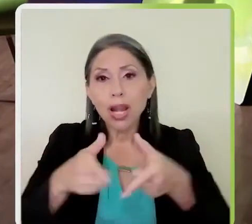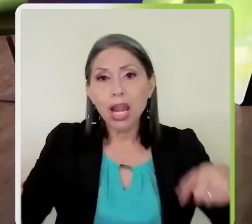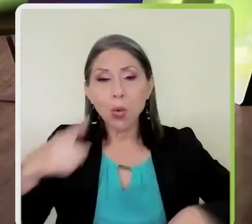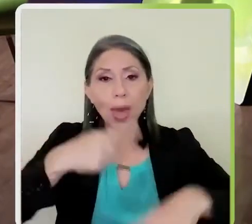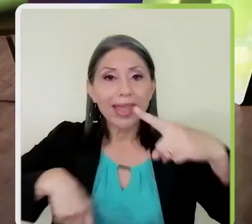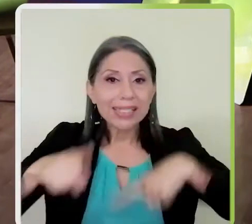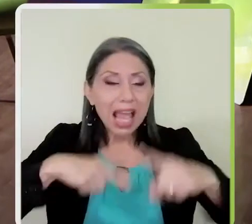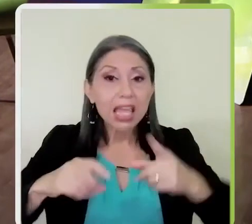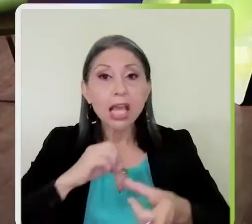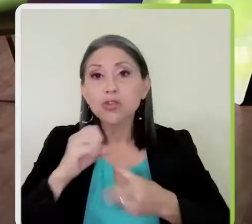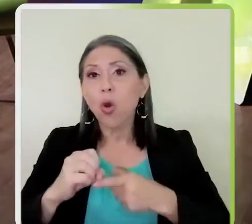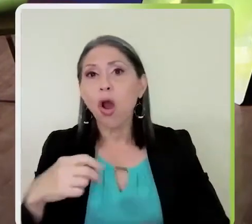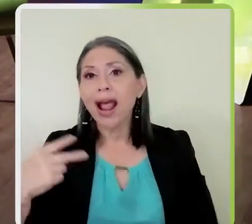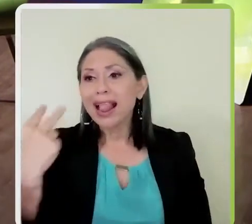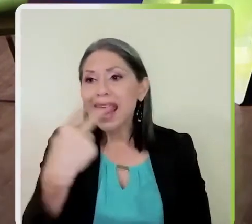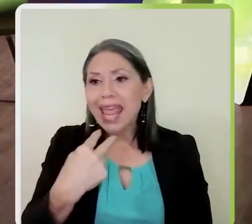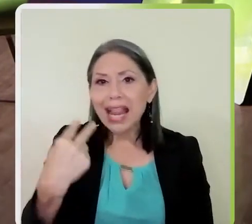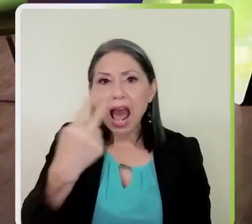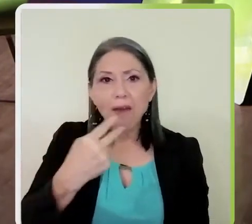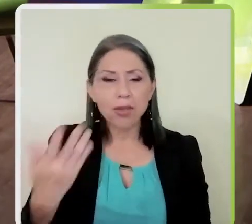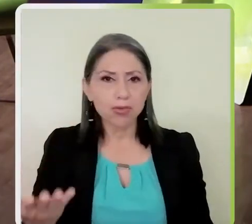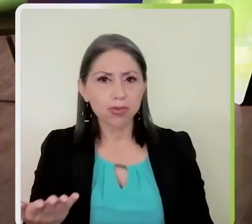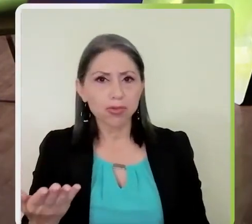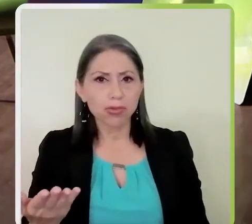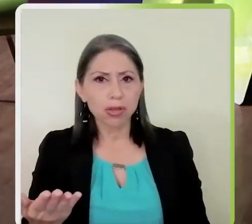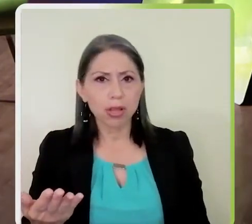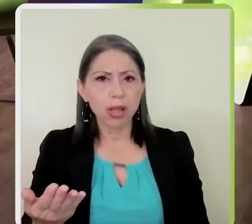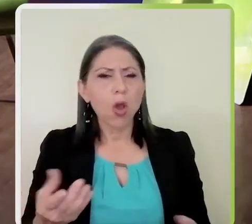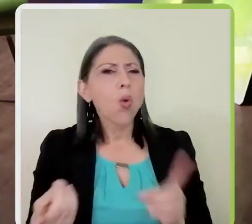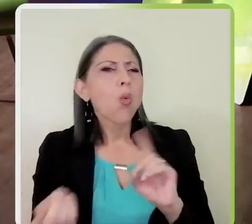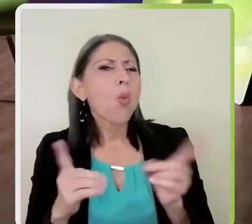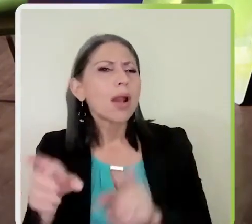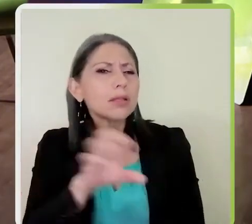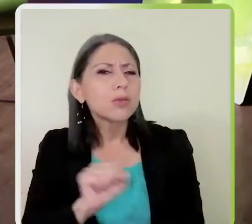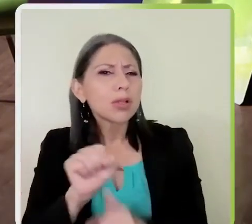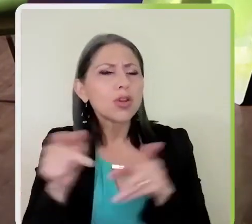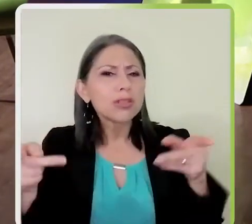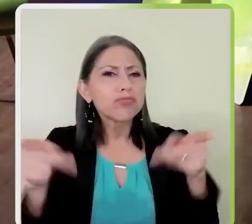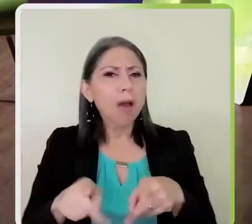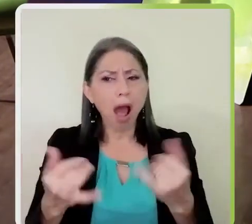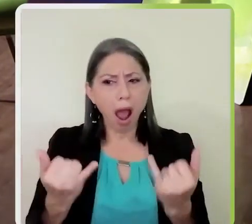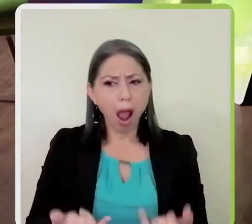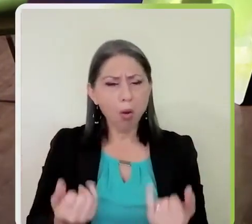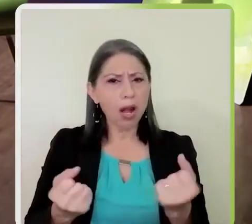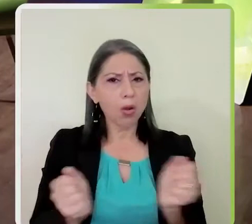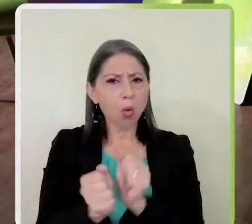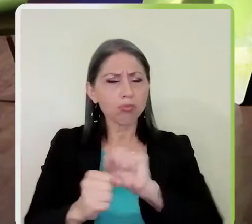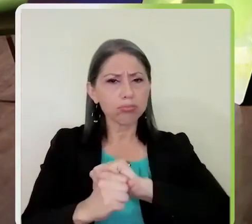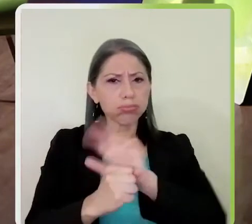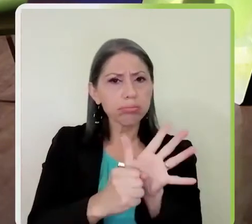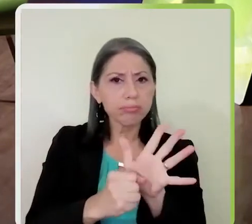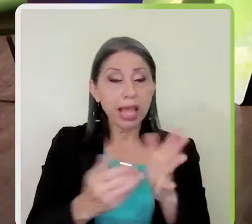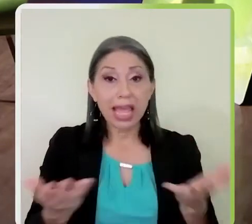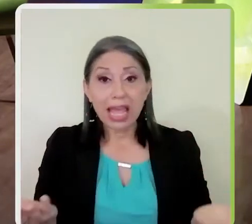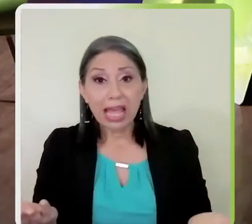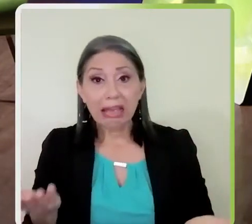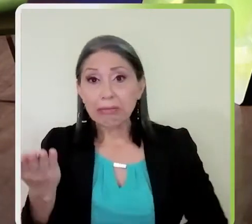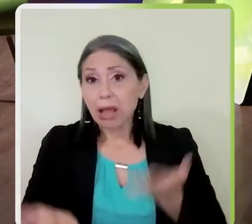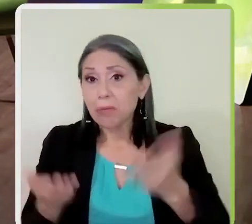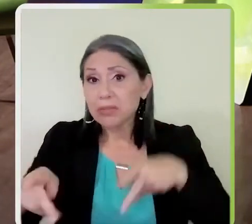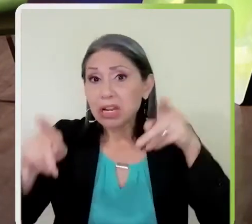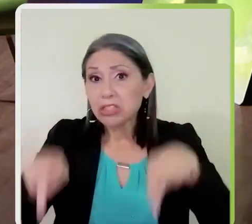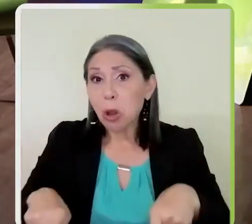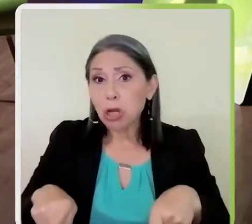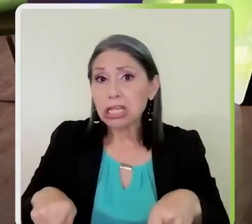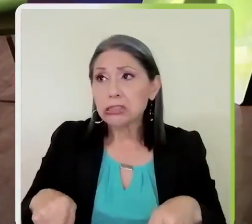lengua de señas o leen labios. ¿Cuáles otras situaciones se han presentado durante esta pandemia que de repente las personas que no